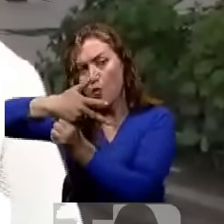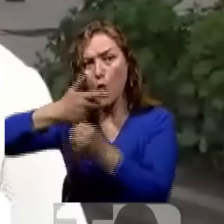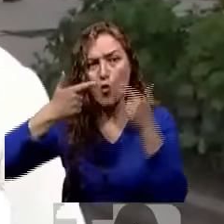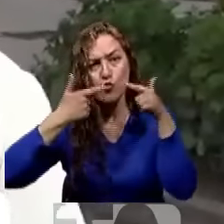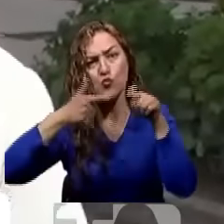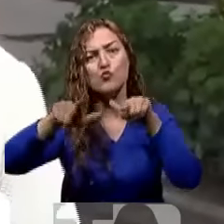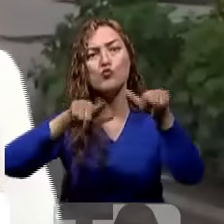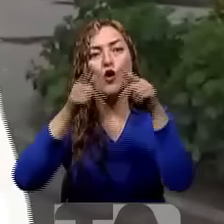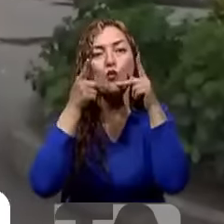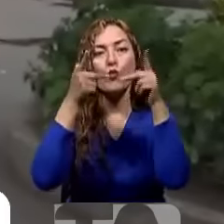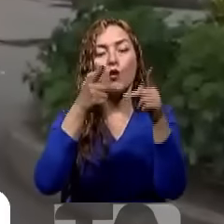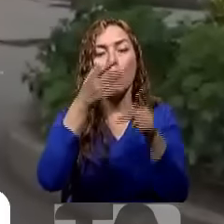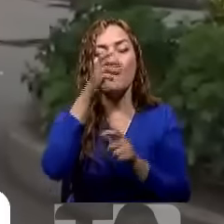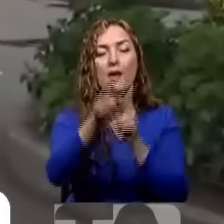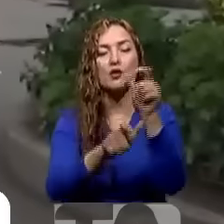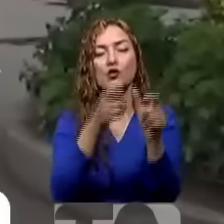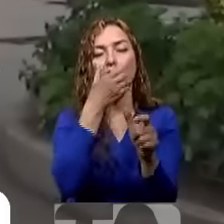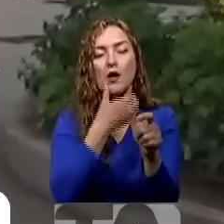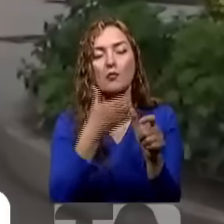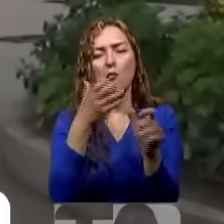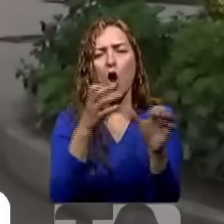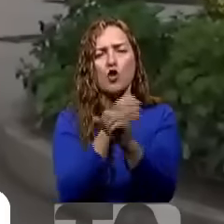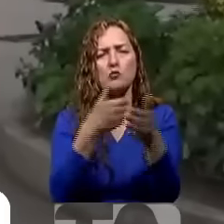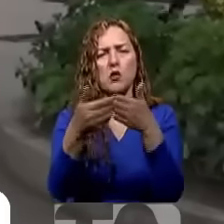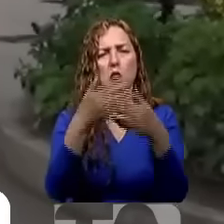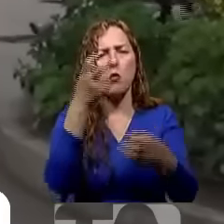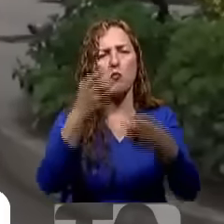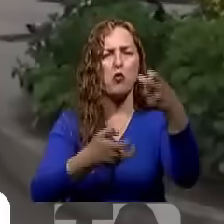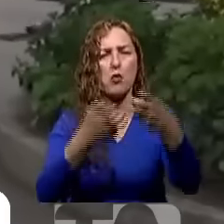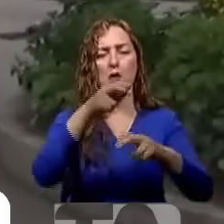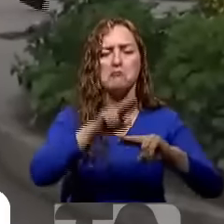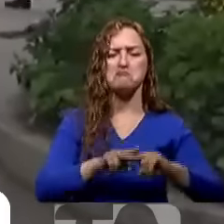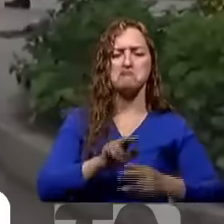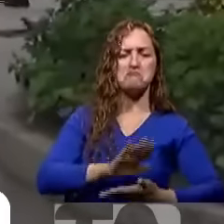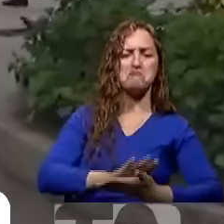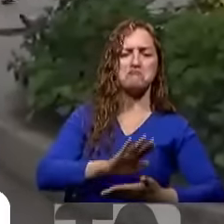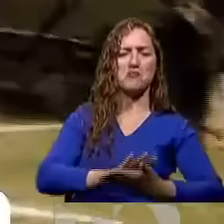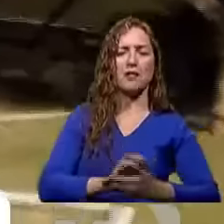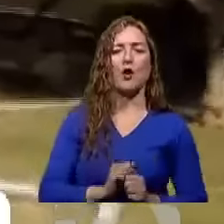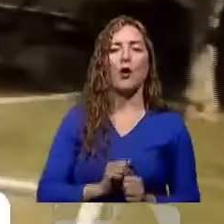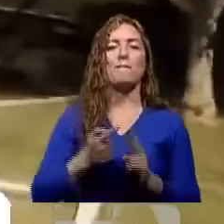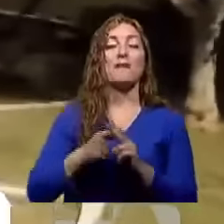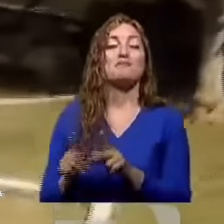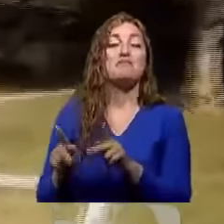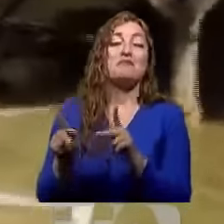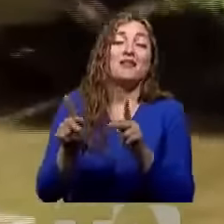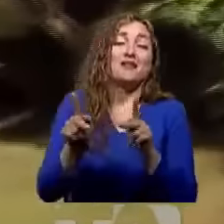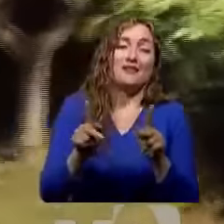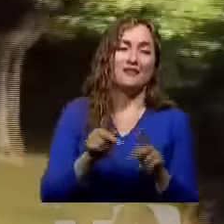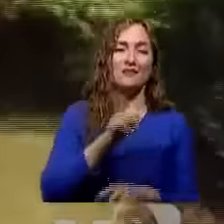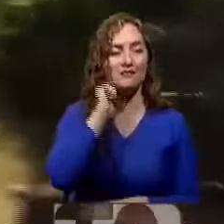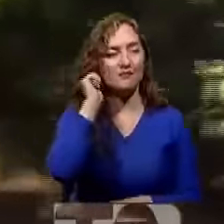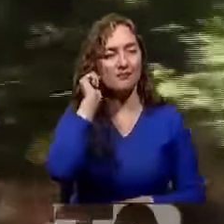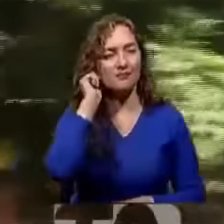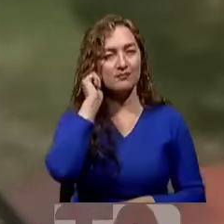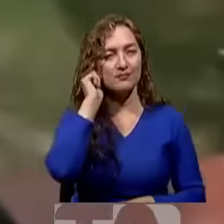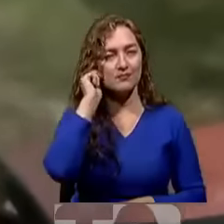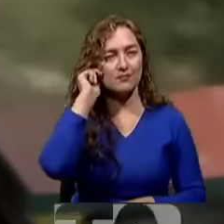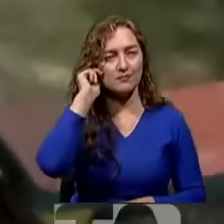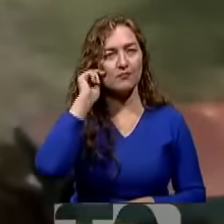obviamente que los ambateños puedan venir aquí a altas horas de la noche sin problema, pero estamos en un plan recién. Otro parque en el olvido es La